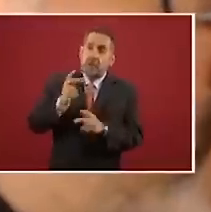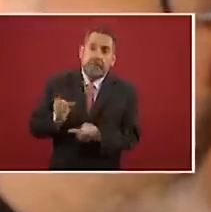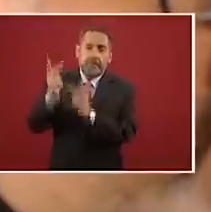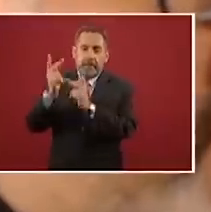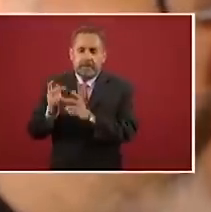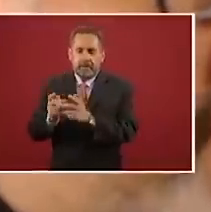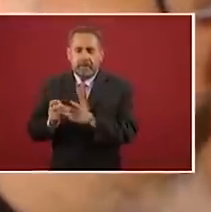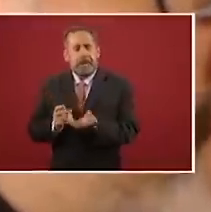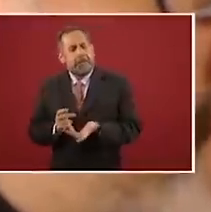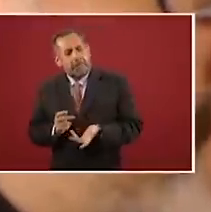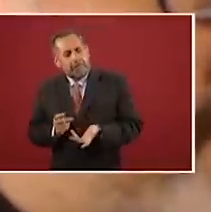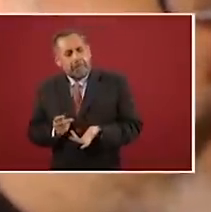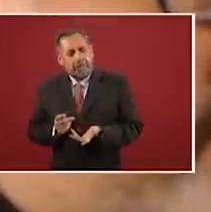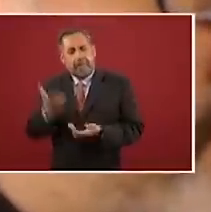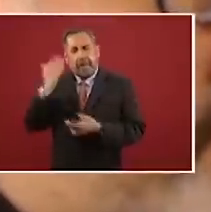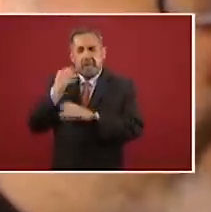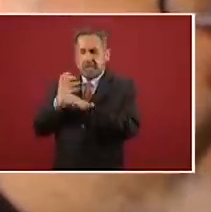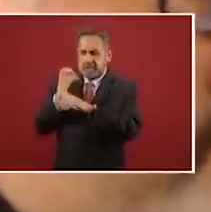Y se hizo